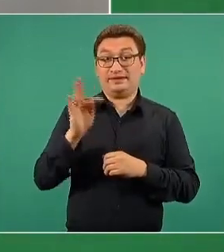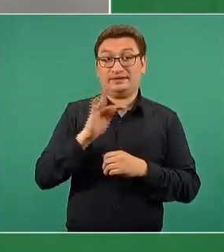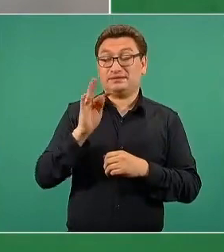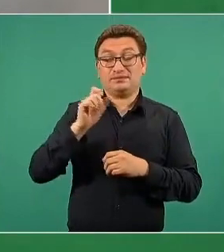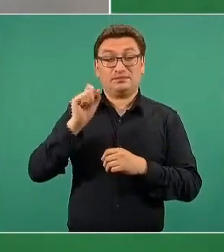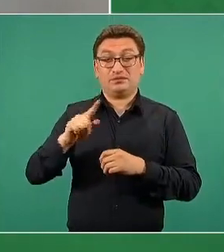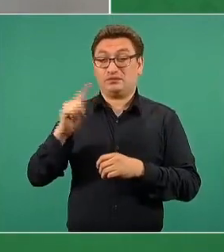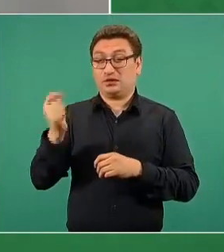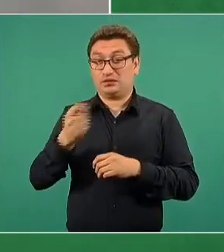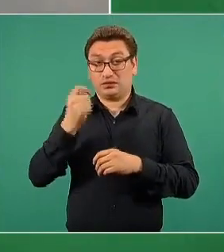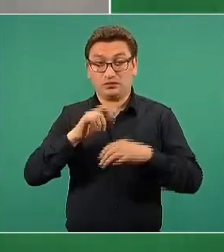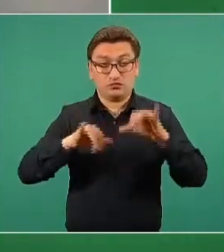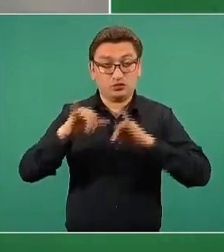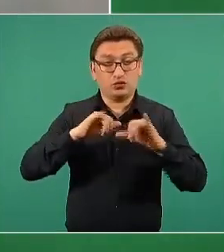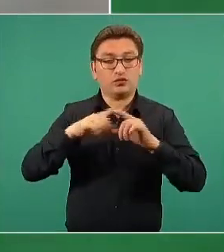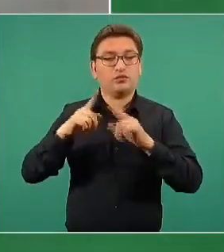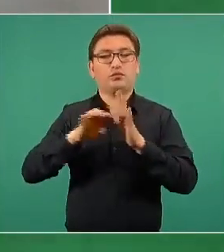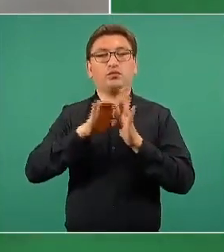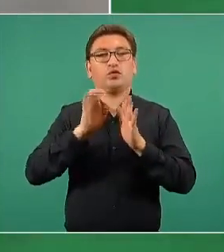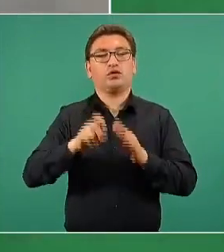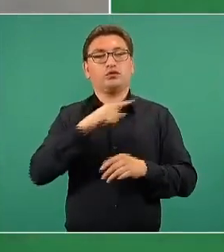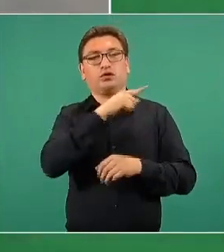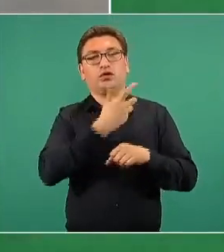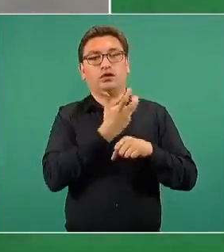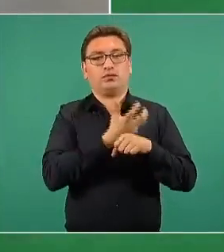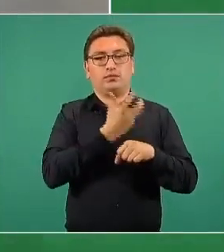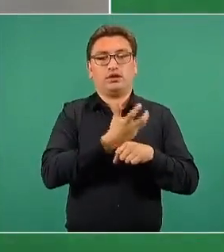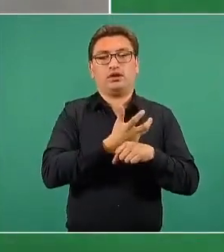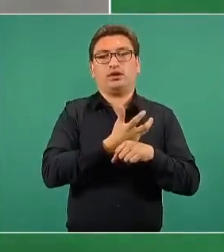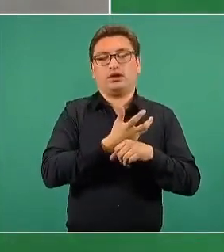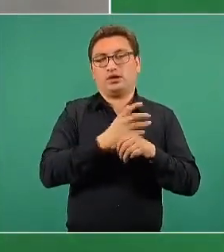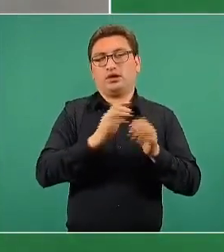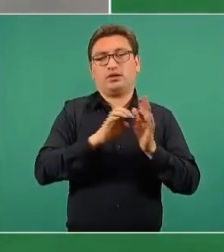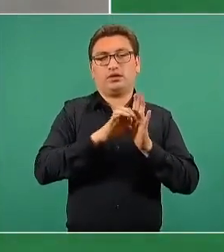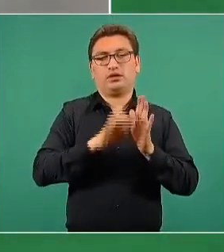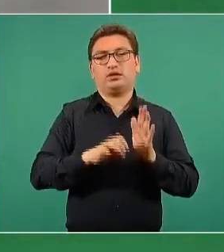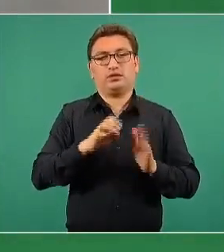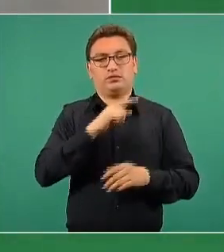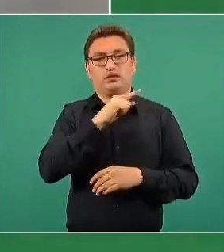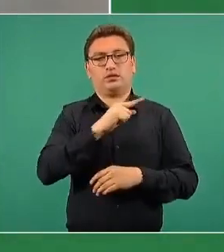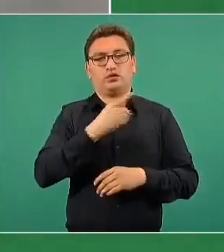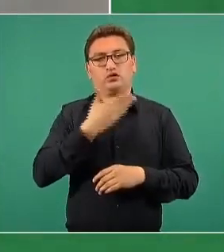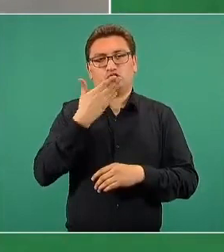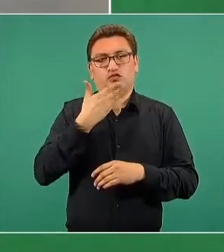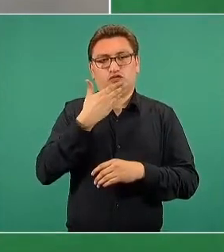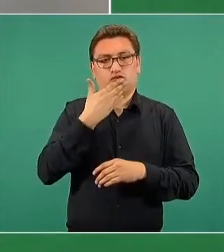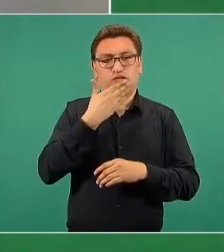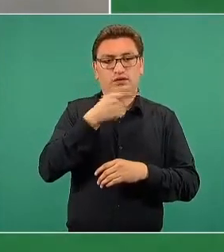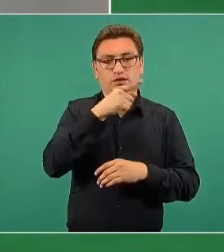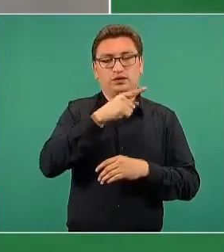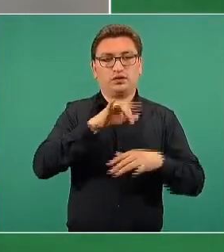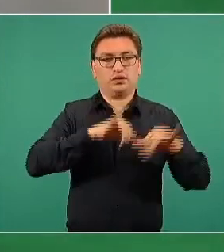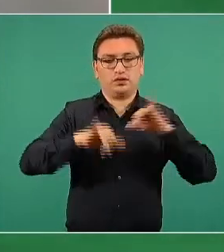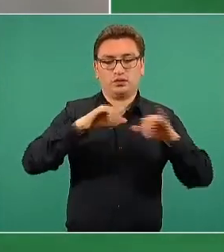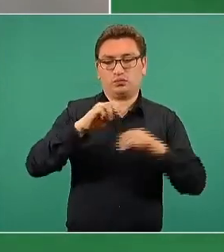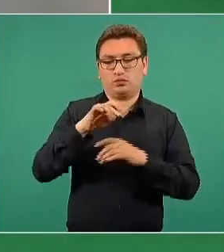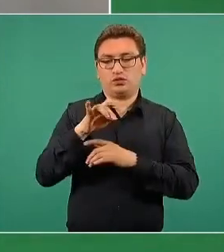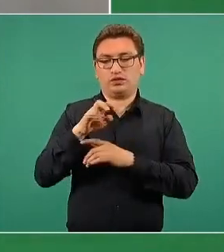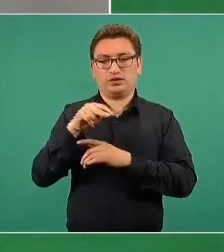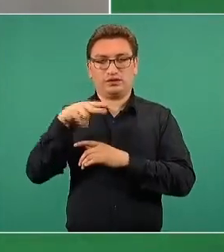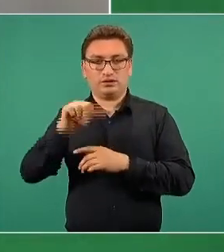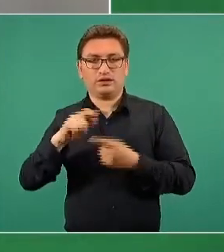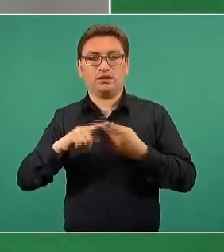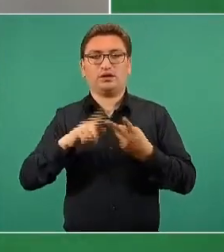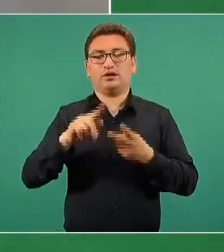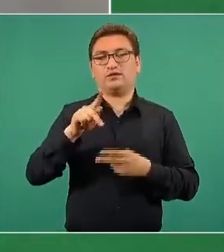tecnología, como pudiera ser en Estados Unidos, que se aplica la vacuna del laboratorio Moderna y del laboratorio